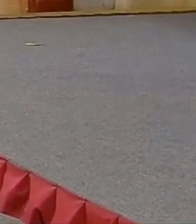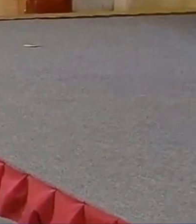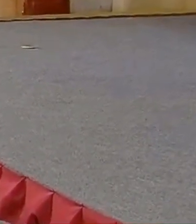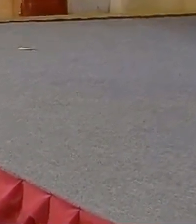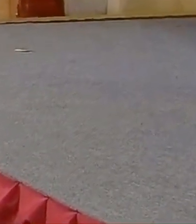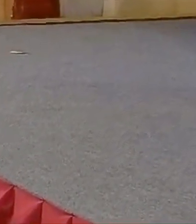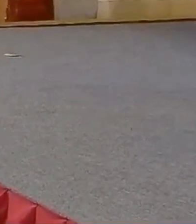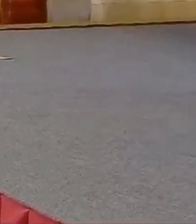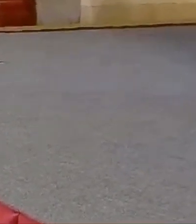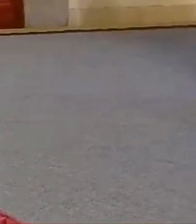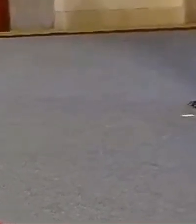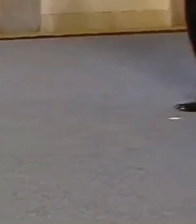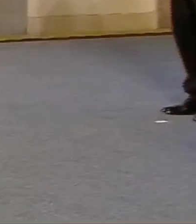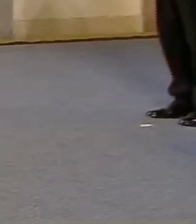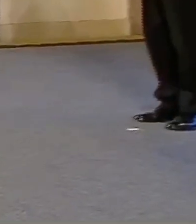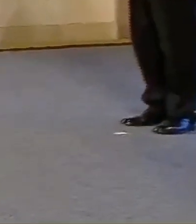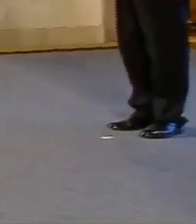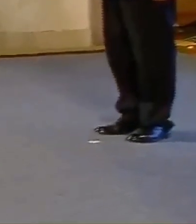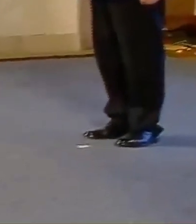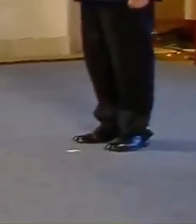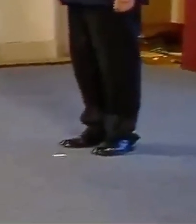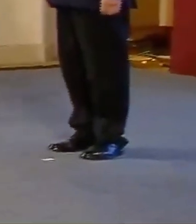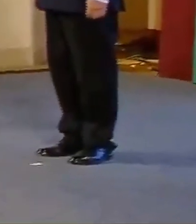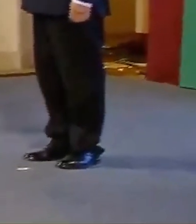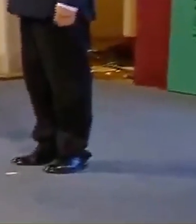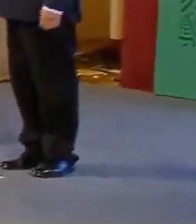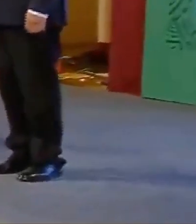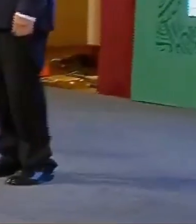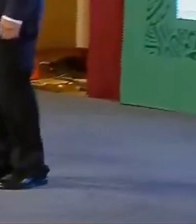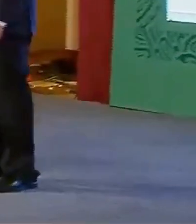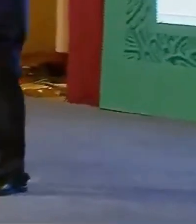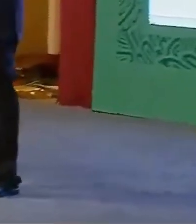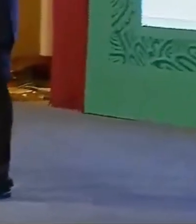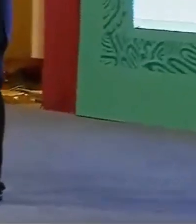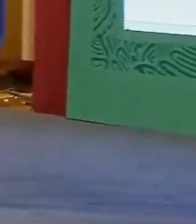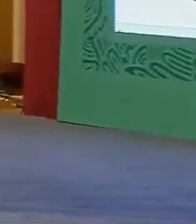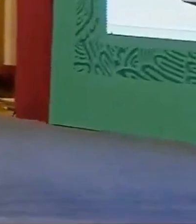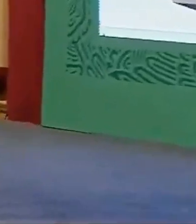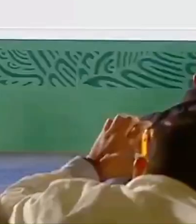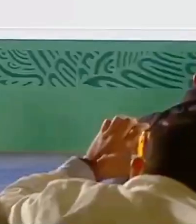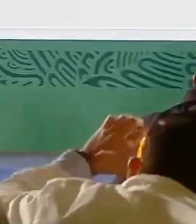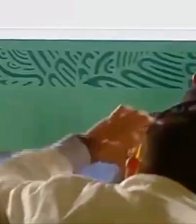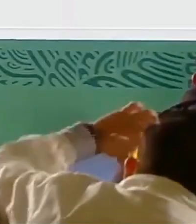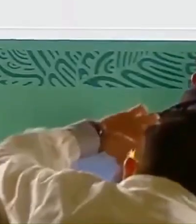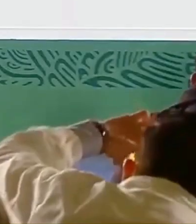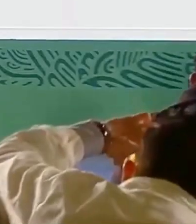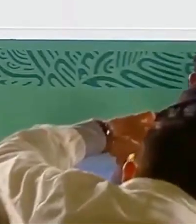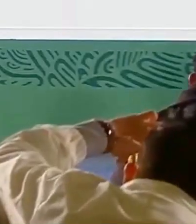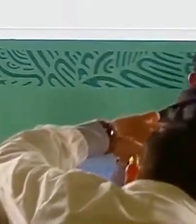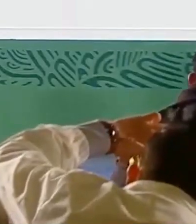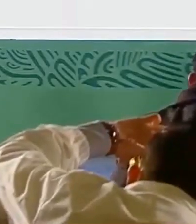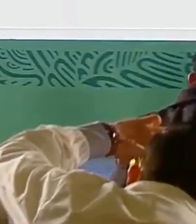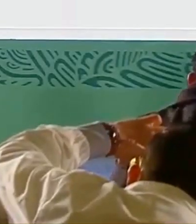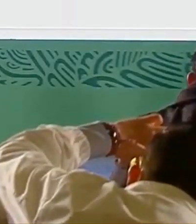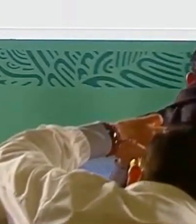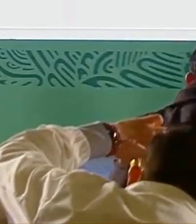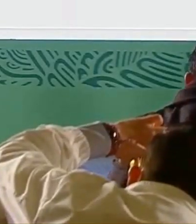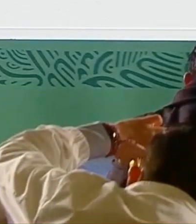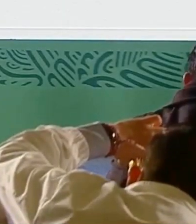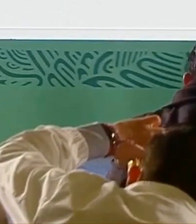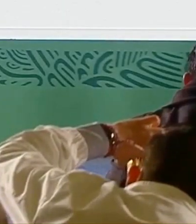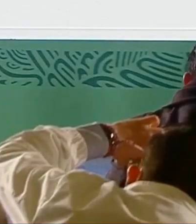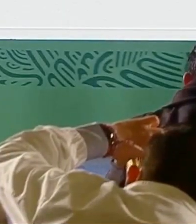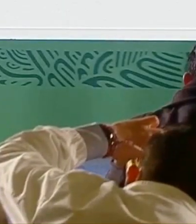por una trayectoria intachable, capacitó al personal becario, efectuó gestiones de donativos de equipo